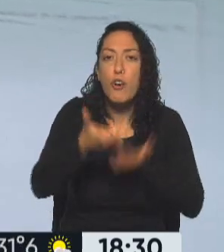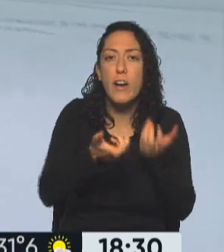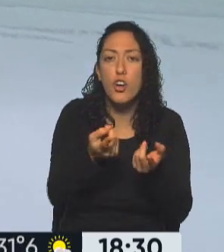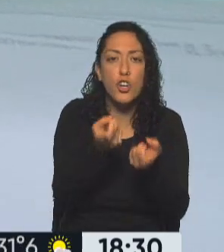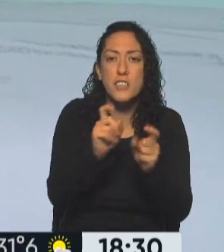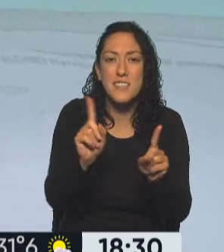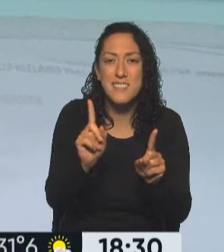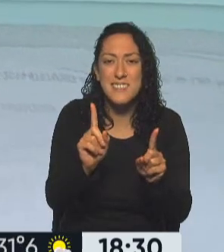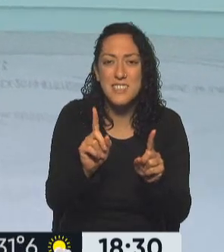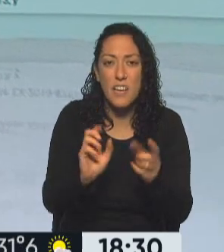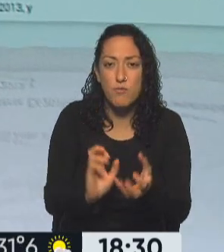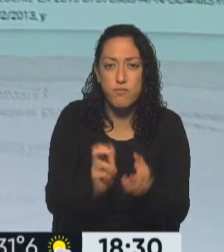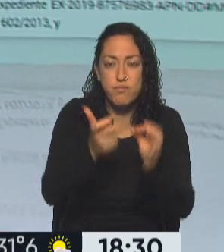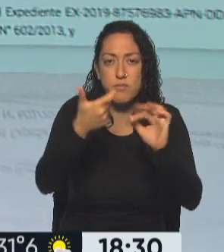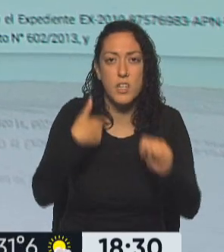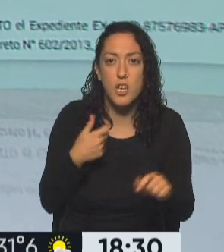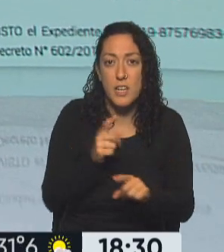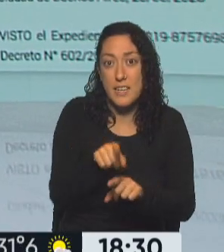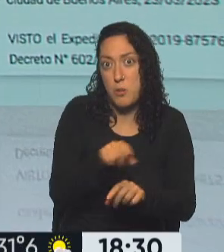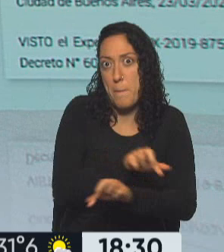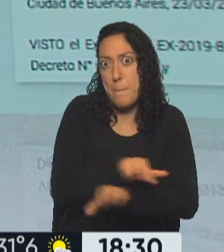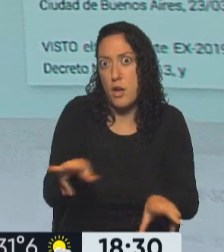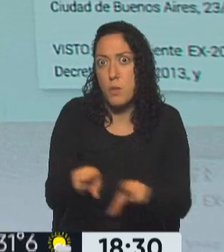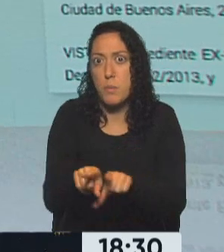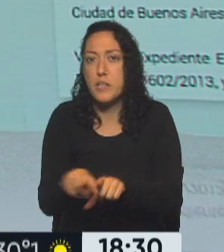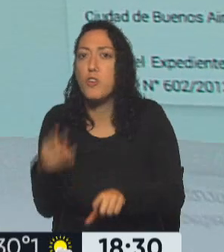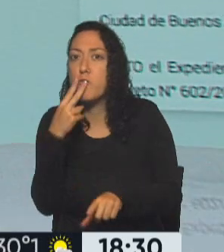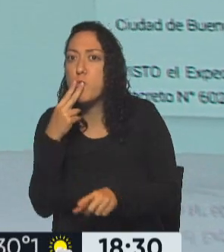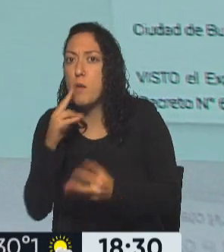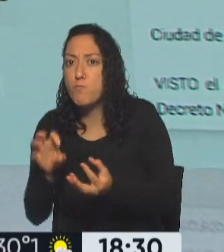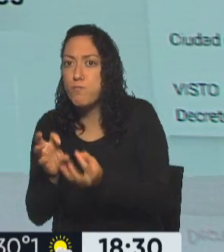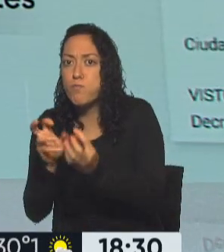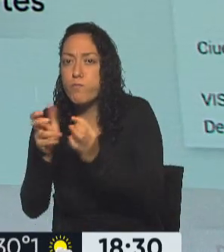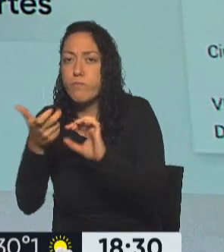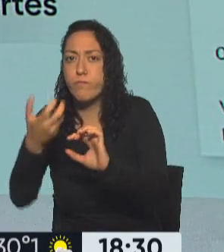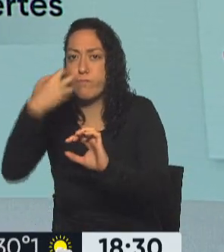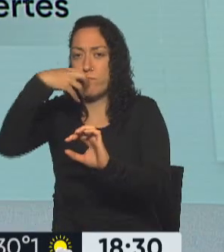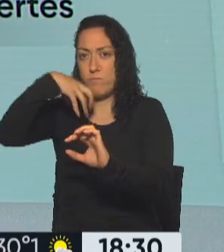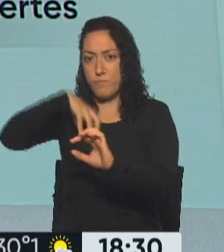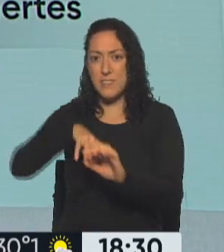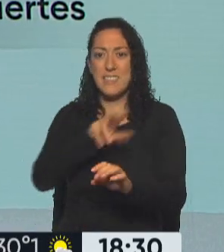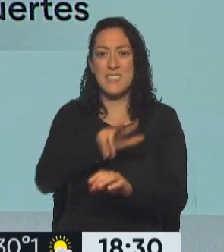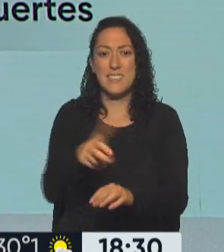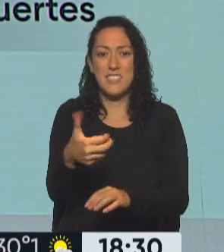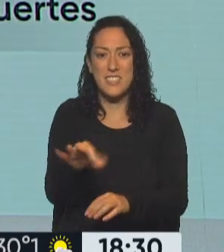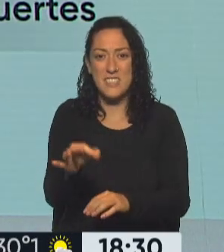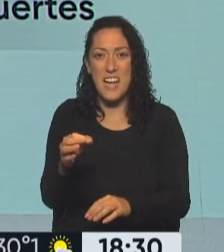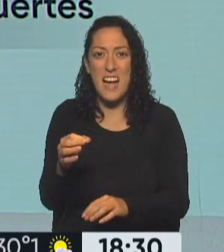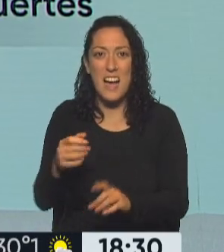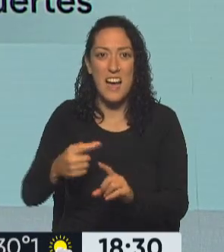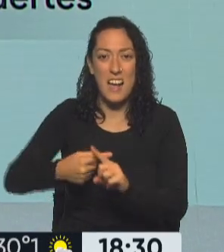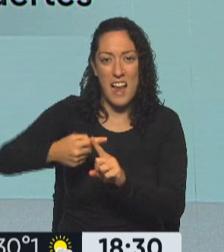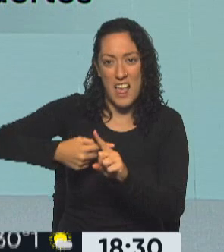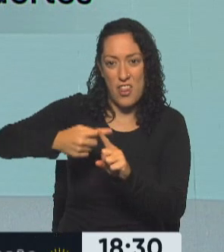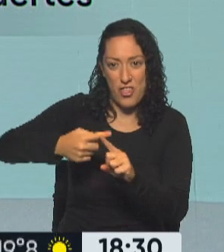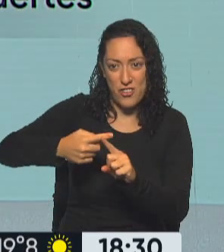quema, que es una de las sustancias más nocivas cuando fumamos un cigarrillo. Uh-huh. Se calienta a 360 grados el cigarrillo,